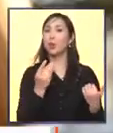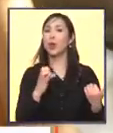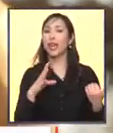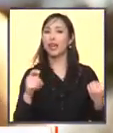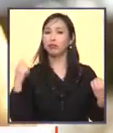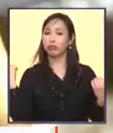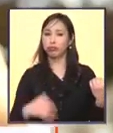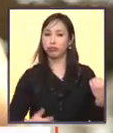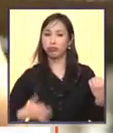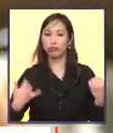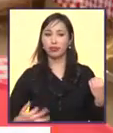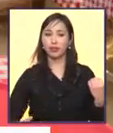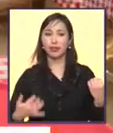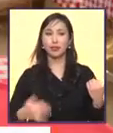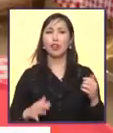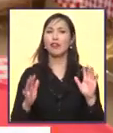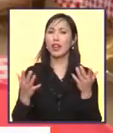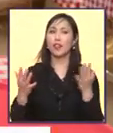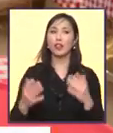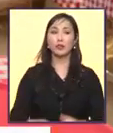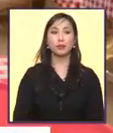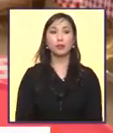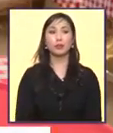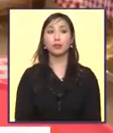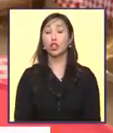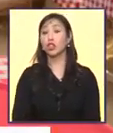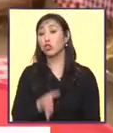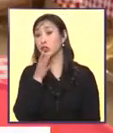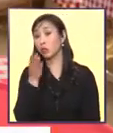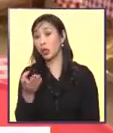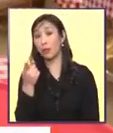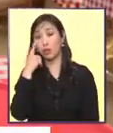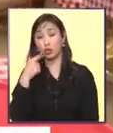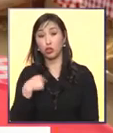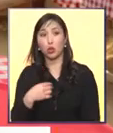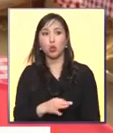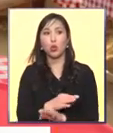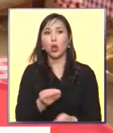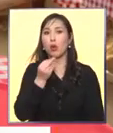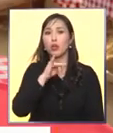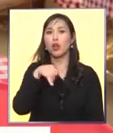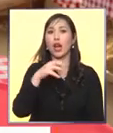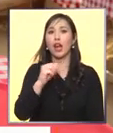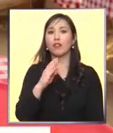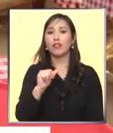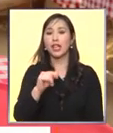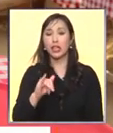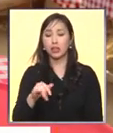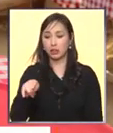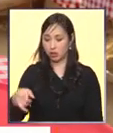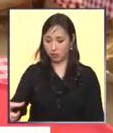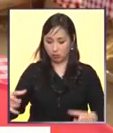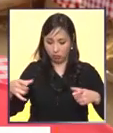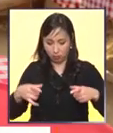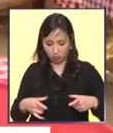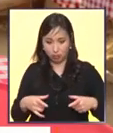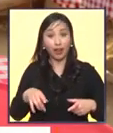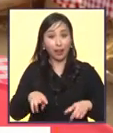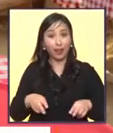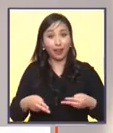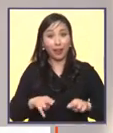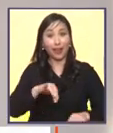No sé ustedes, pero yo nunca había comido jabalí. Y aquí los chiquillos nos prepararon este jabalí, que